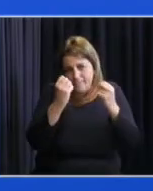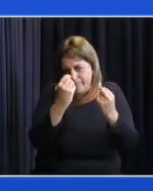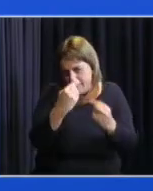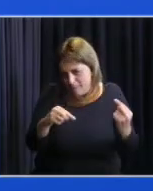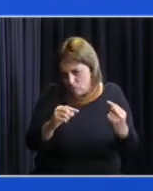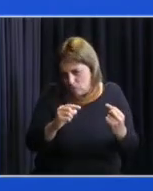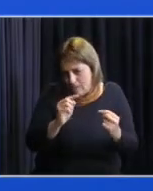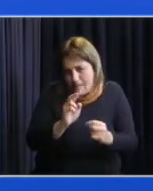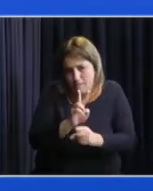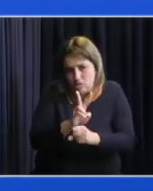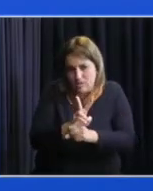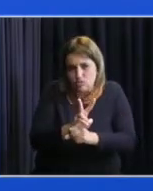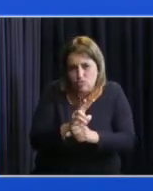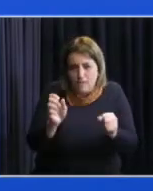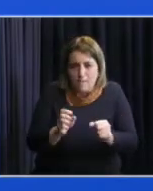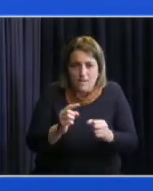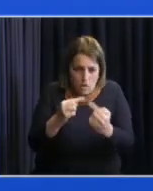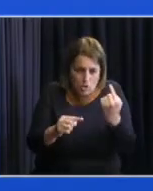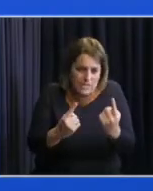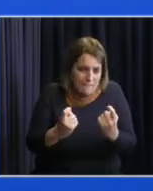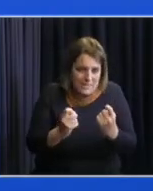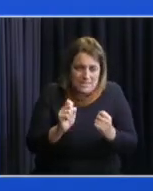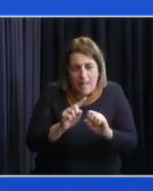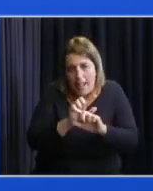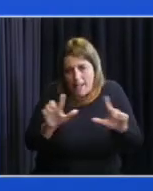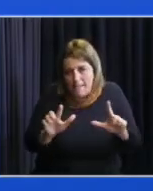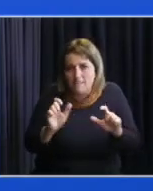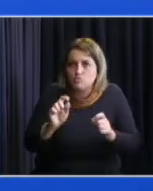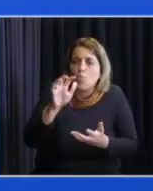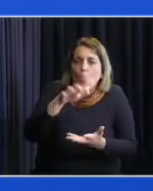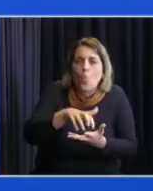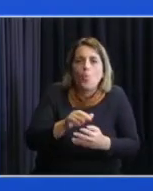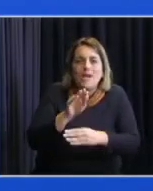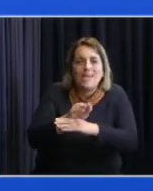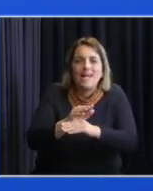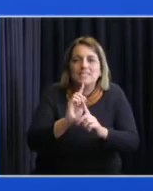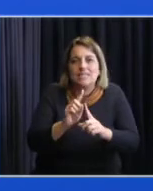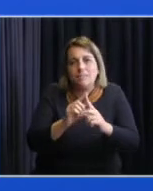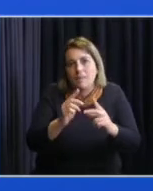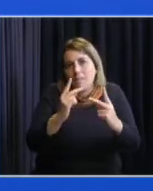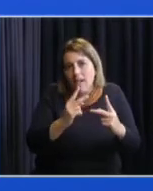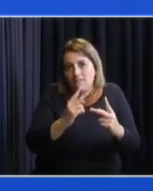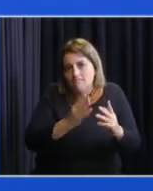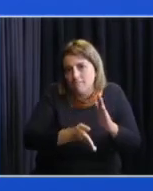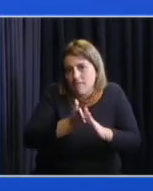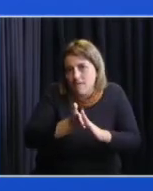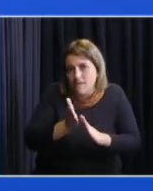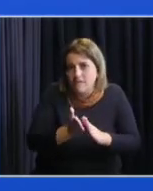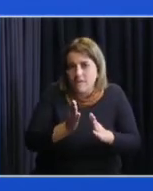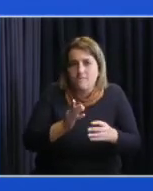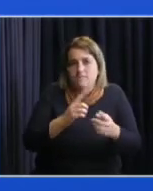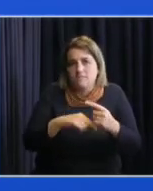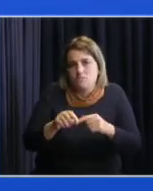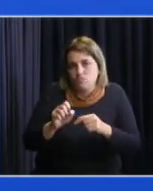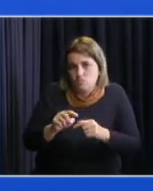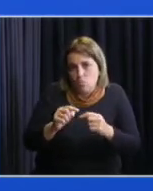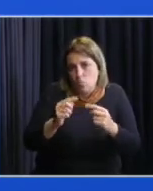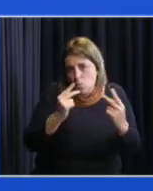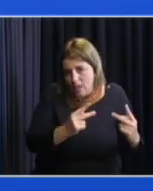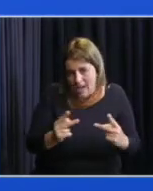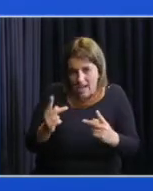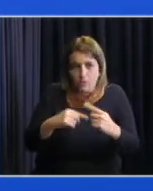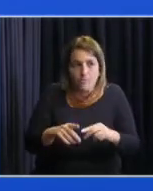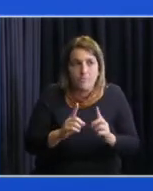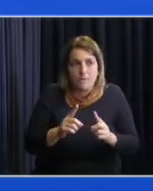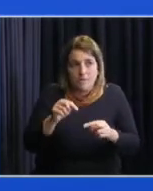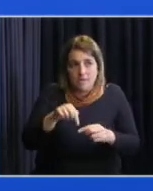protección personal para el traslado y para el uso en las aulas rurales. En diálogo con la Cámara de Transporte se acordaron dos